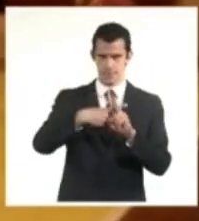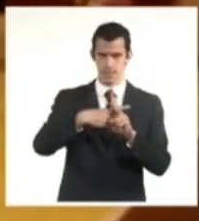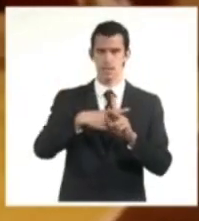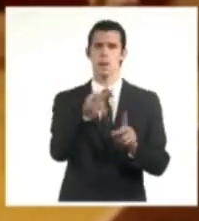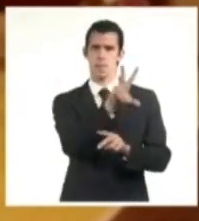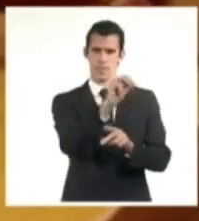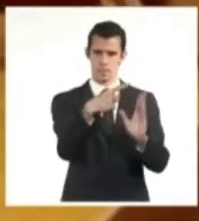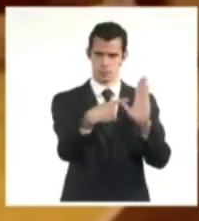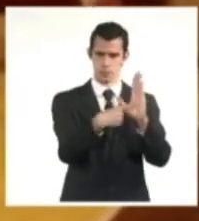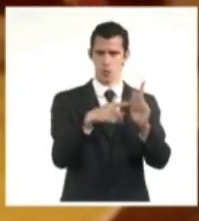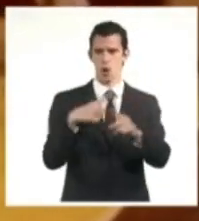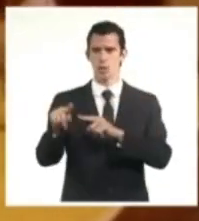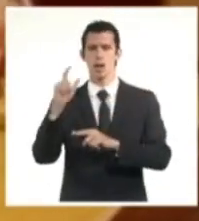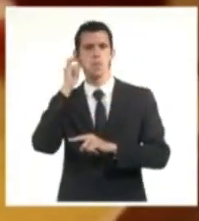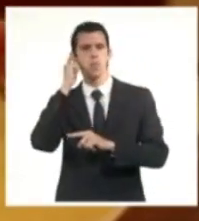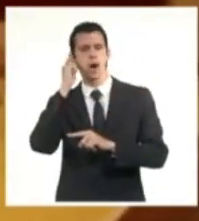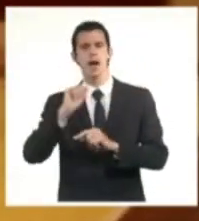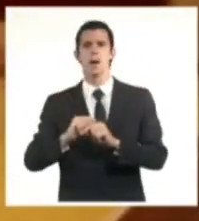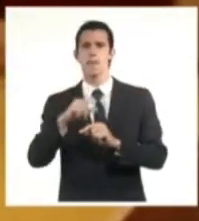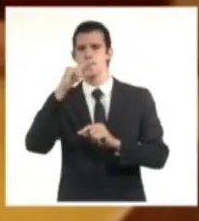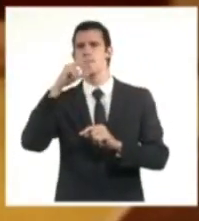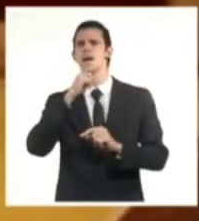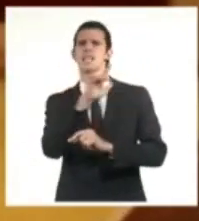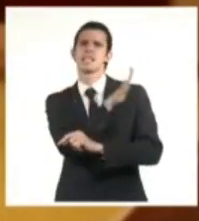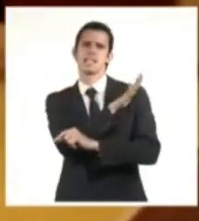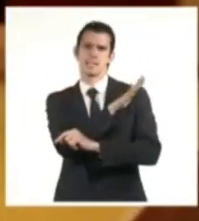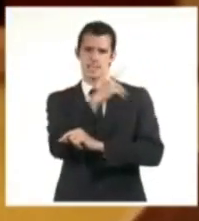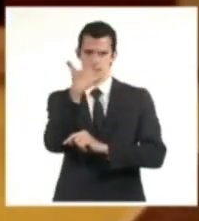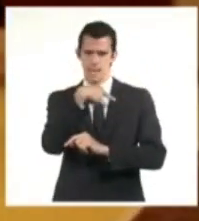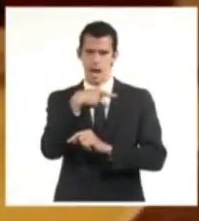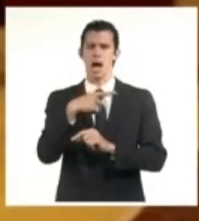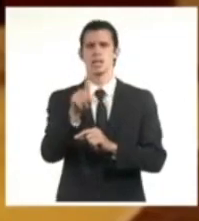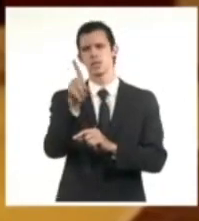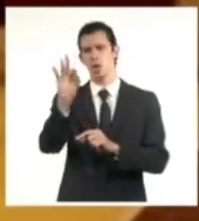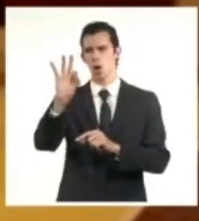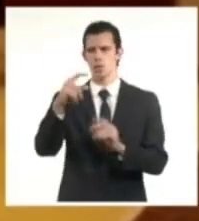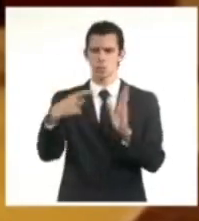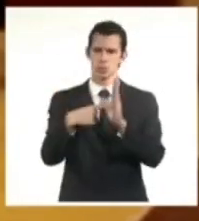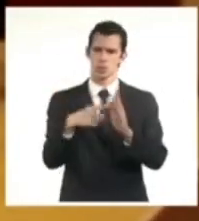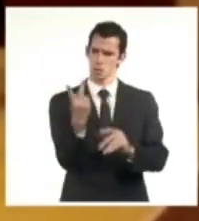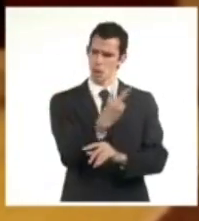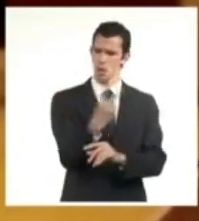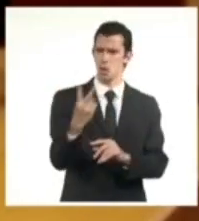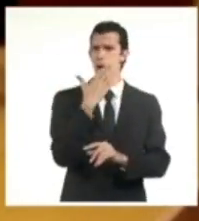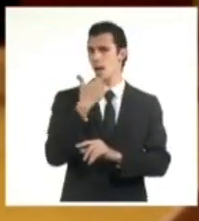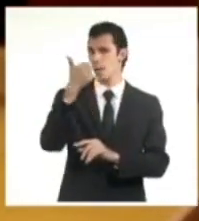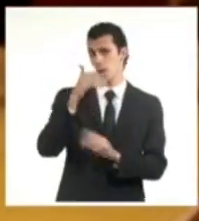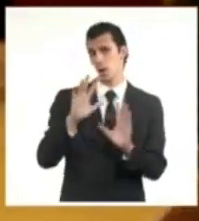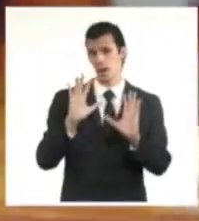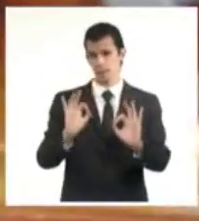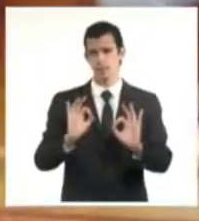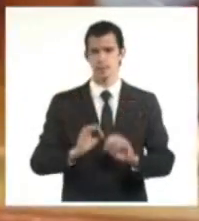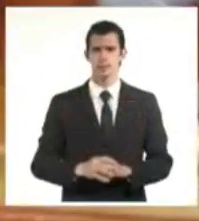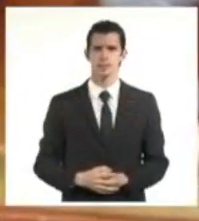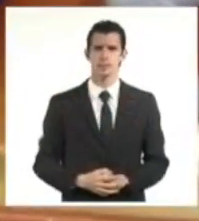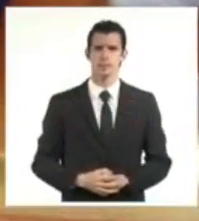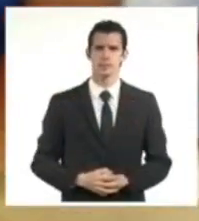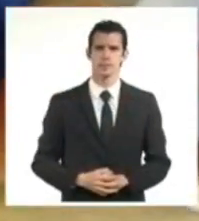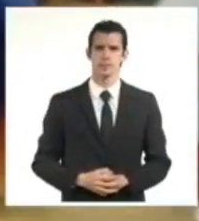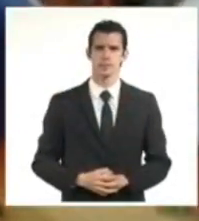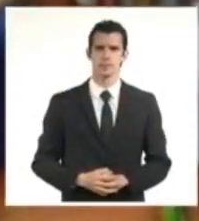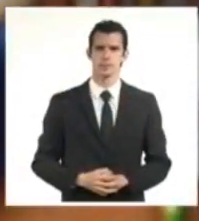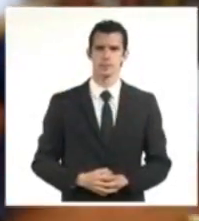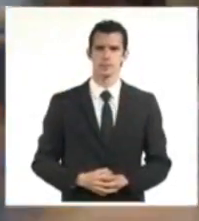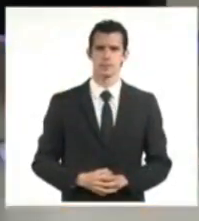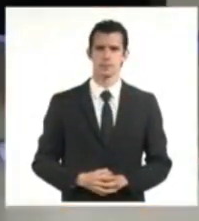Melisa Despaine con 18 fueron las máximas anotadoras de sus respectivos equipos, según nos confirma el colega Nevai Machado.